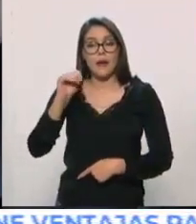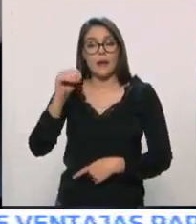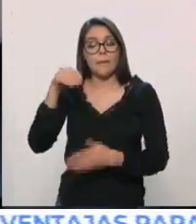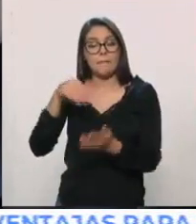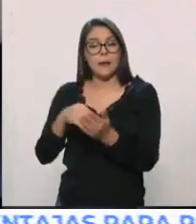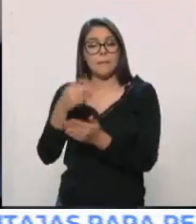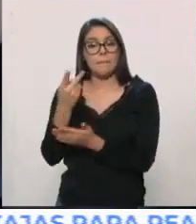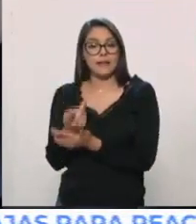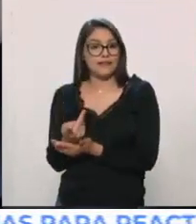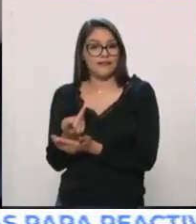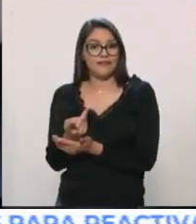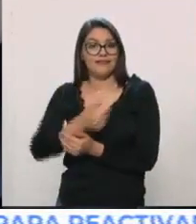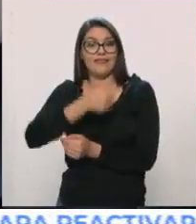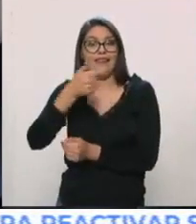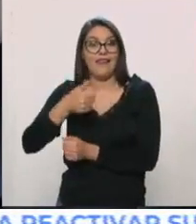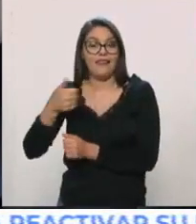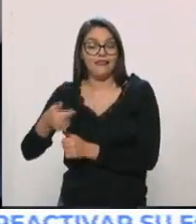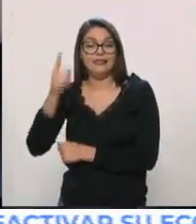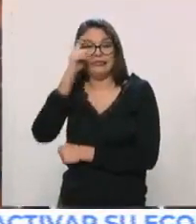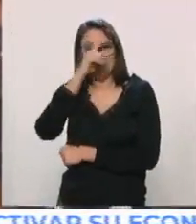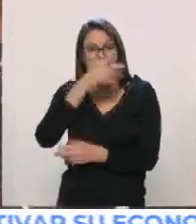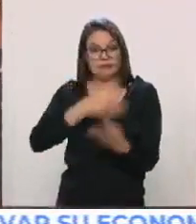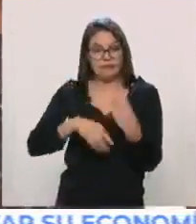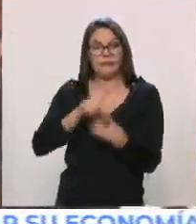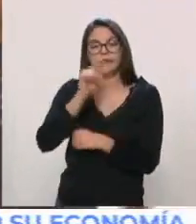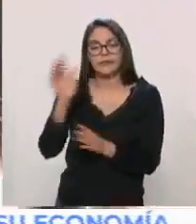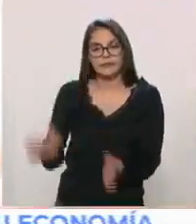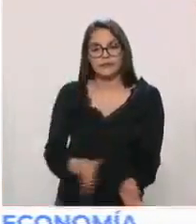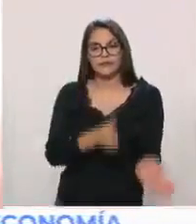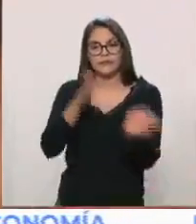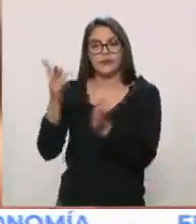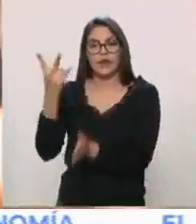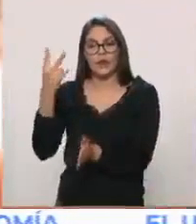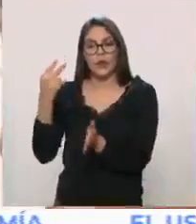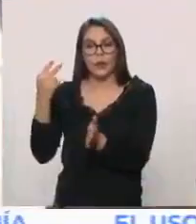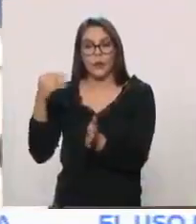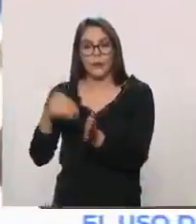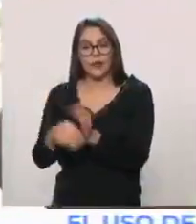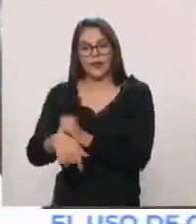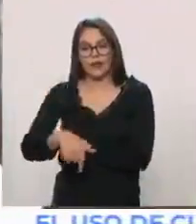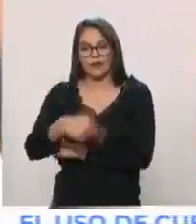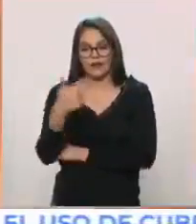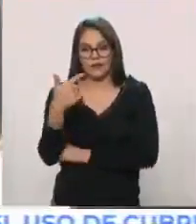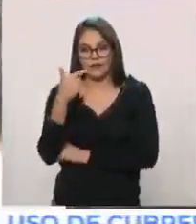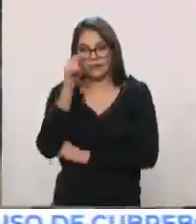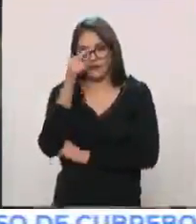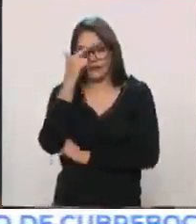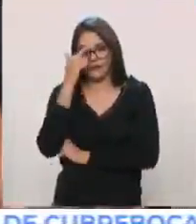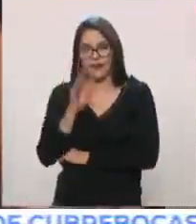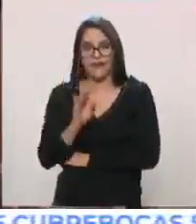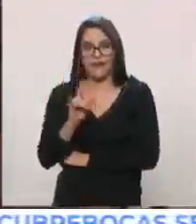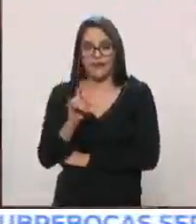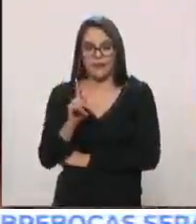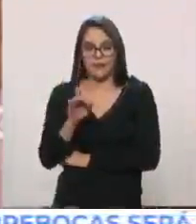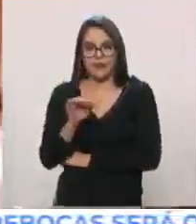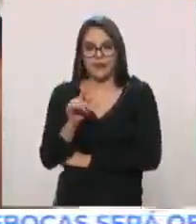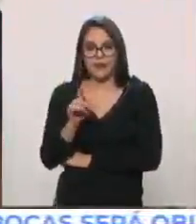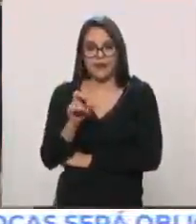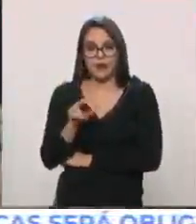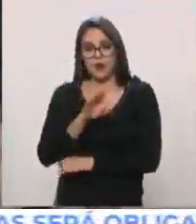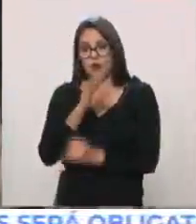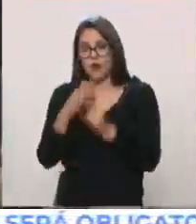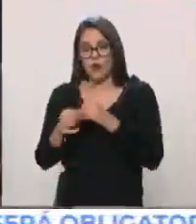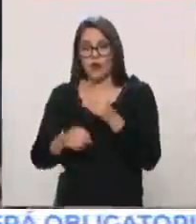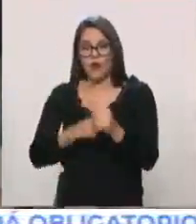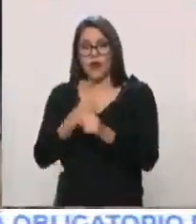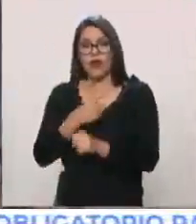los rescates de la industria azucarera. Llegamos al 2012, el último año de gobierno de Felipe Calderón, en donde cada mexicano debíamos ya